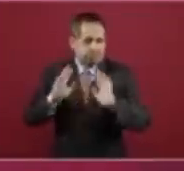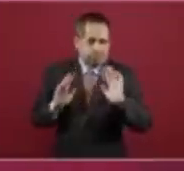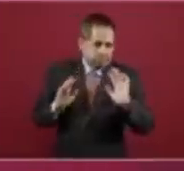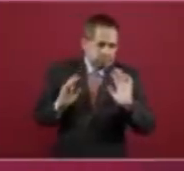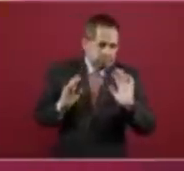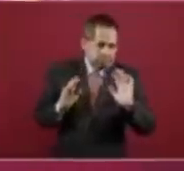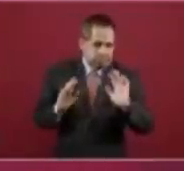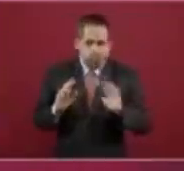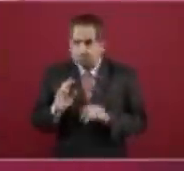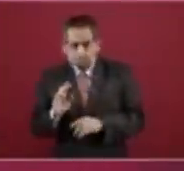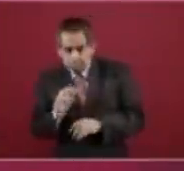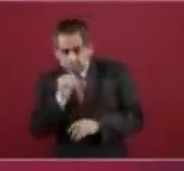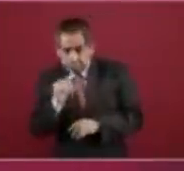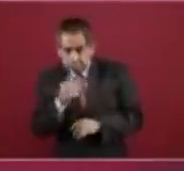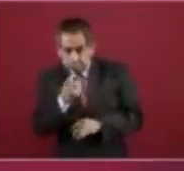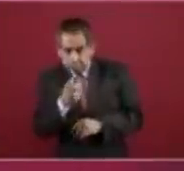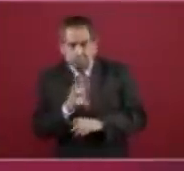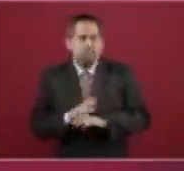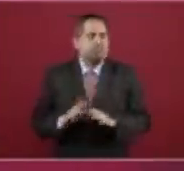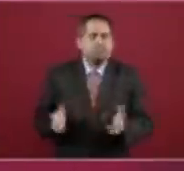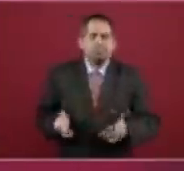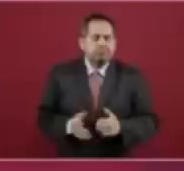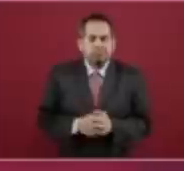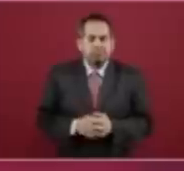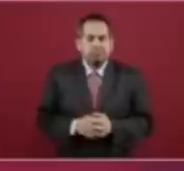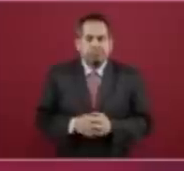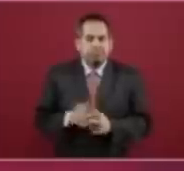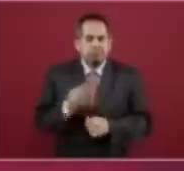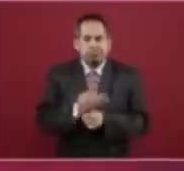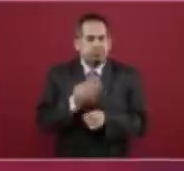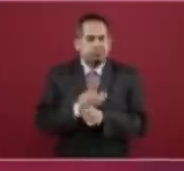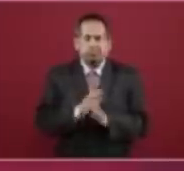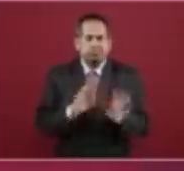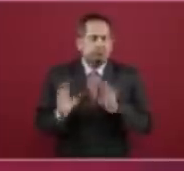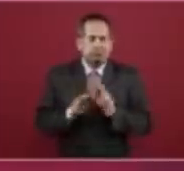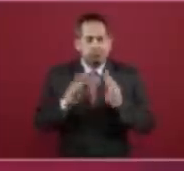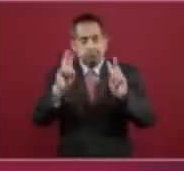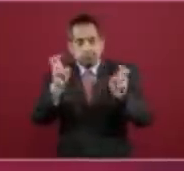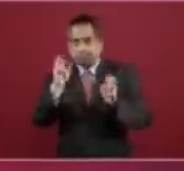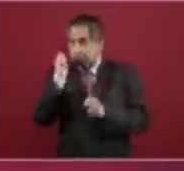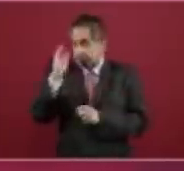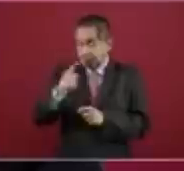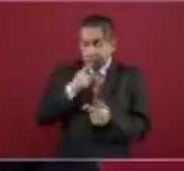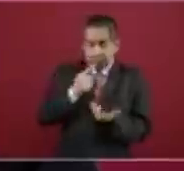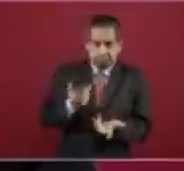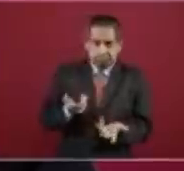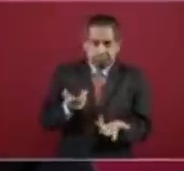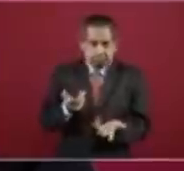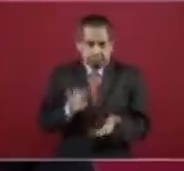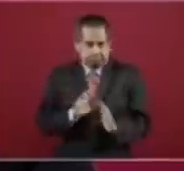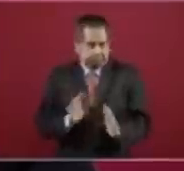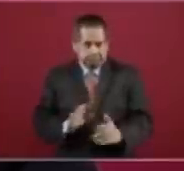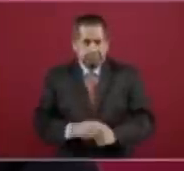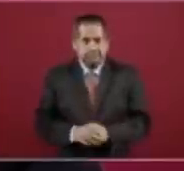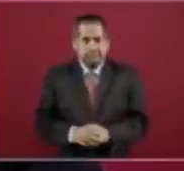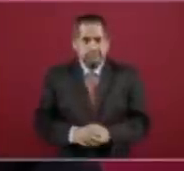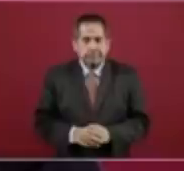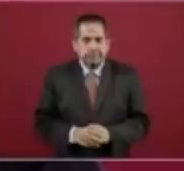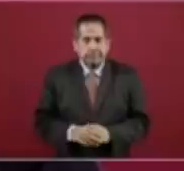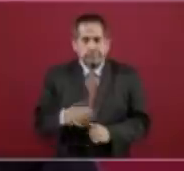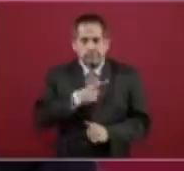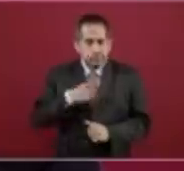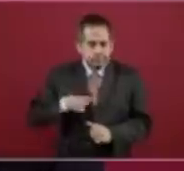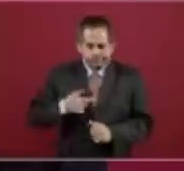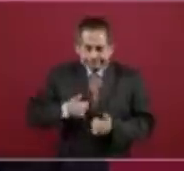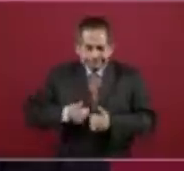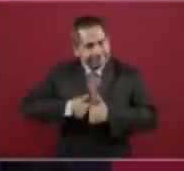Si no, no hay ahora tema, O sea, tengo que quedarme